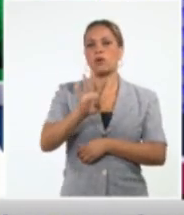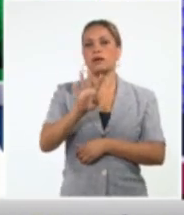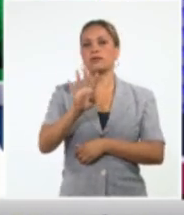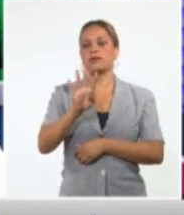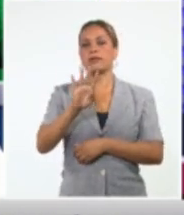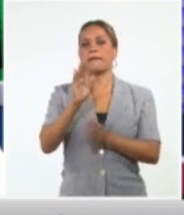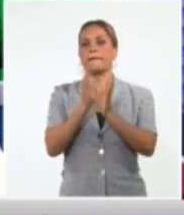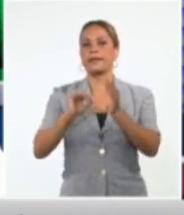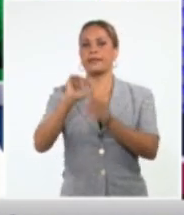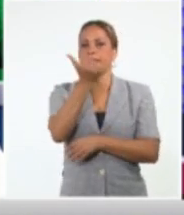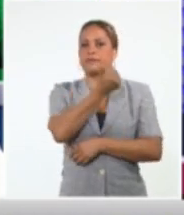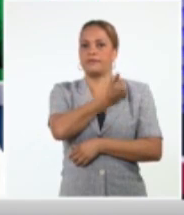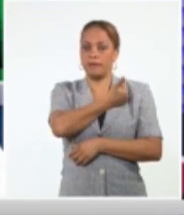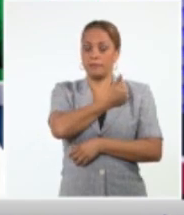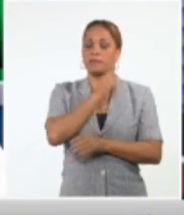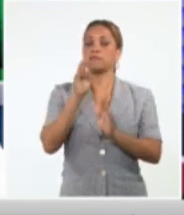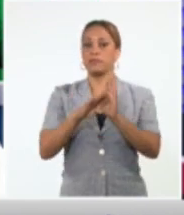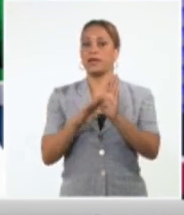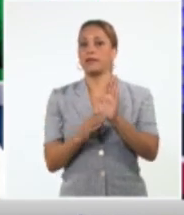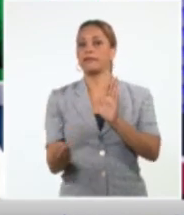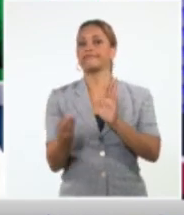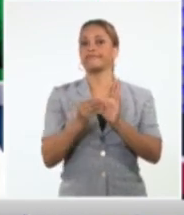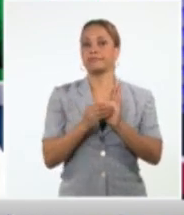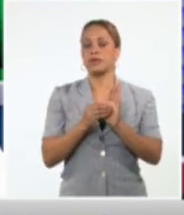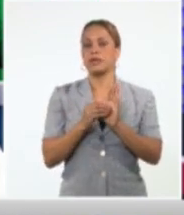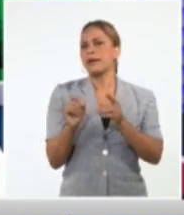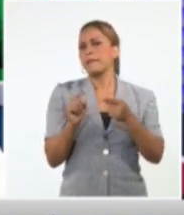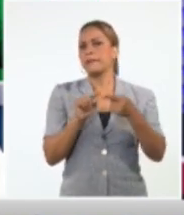diciembre. Estas medidas. Primero,